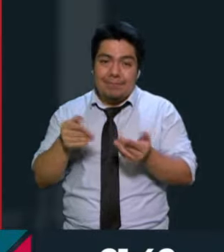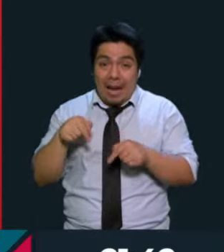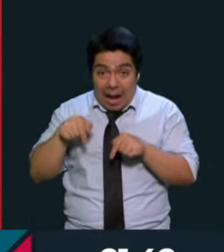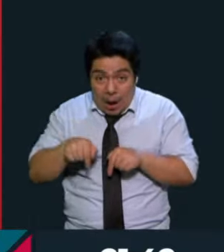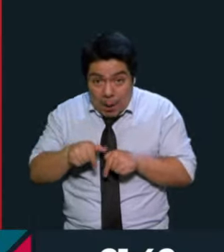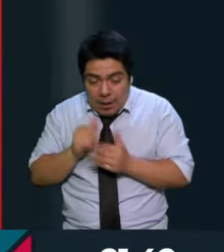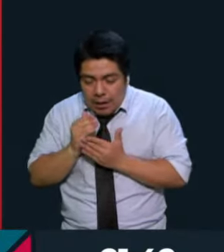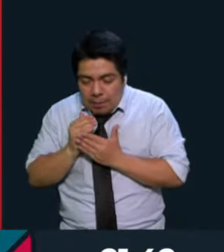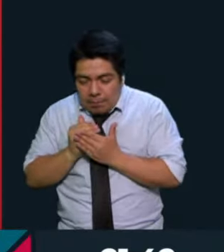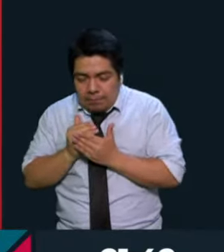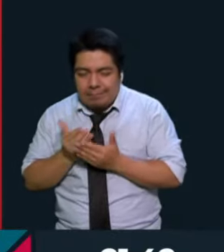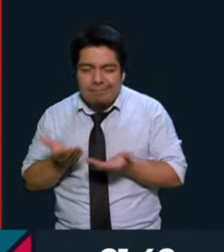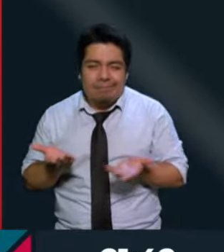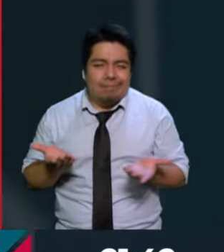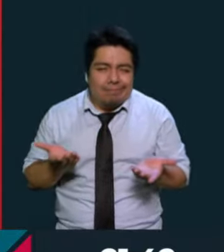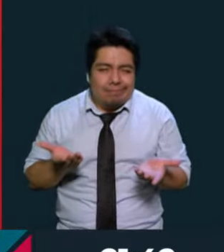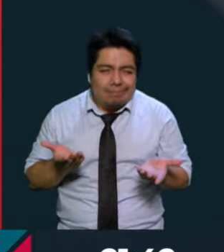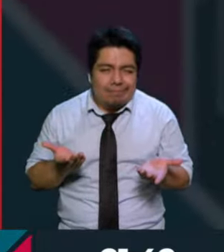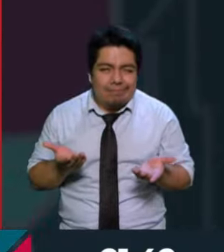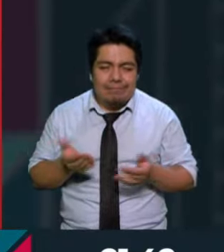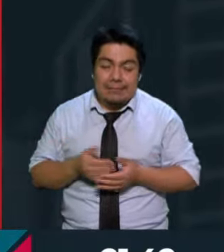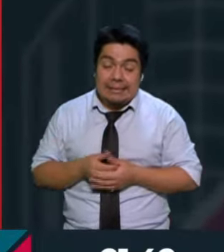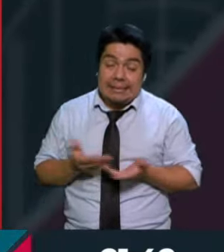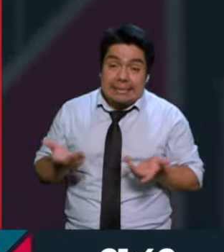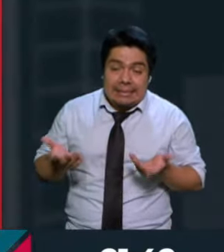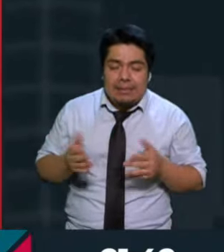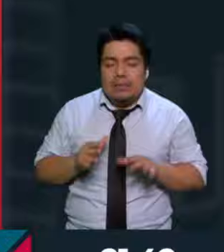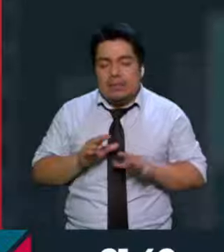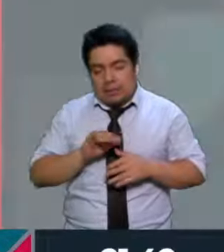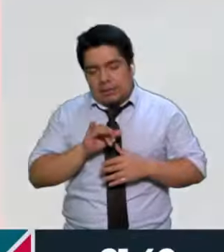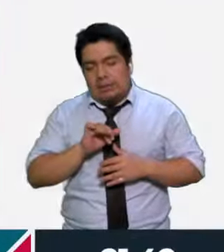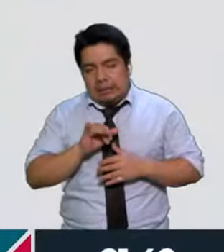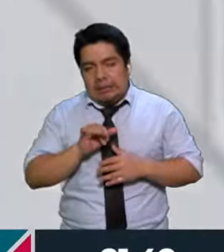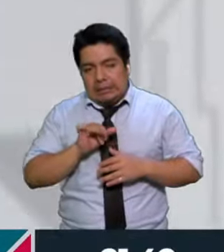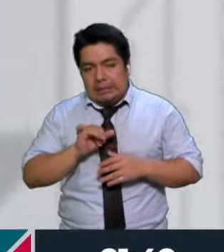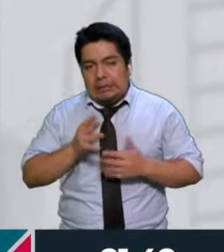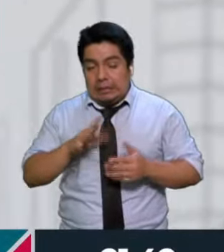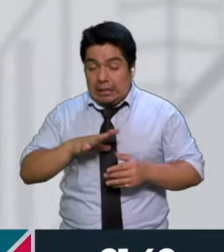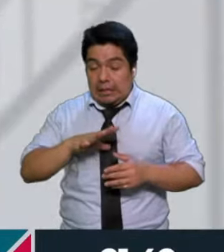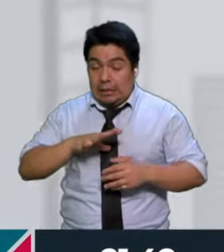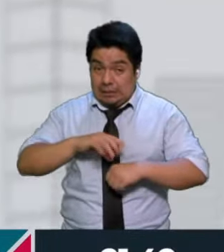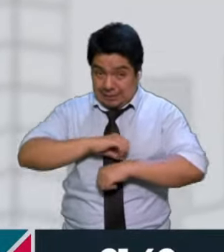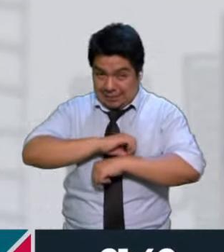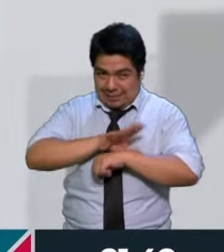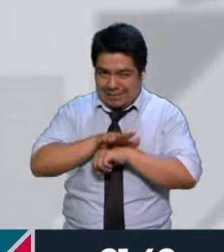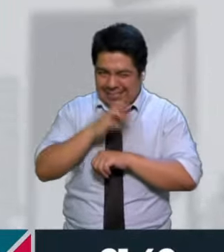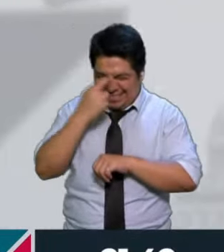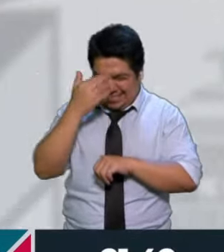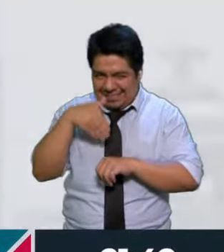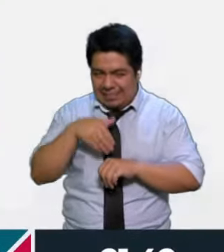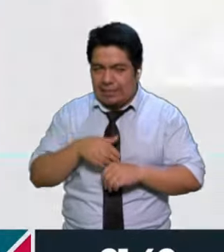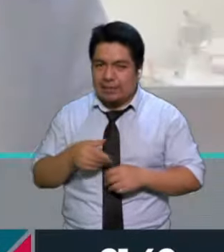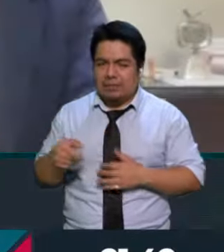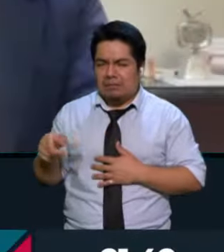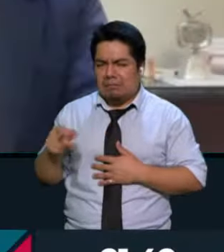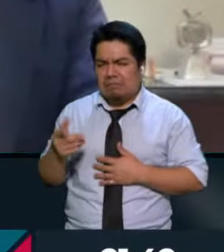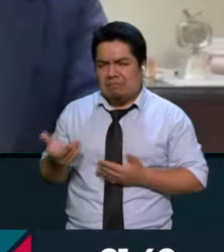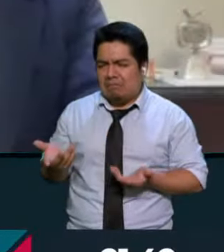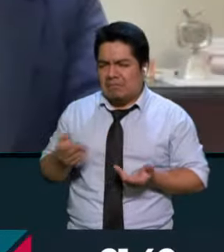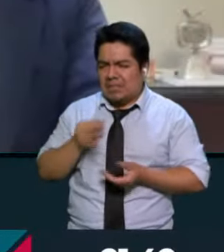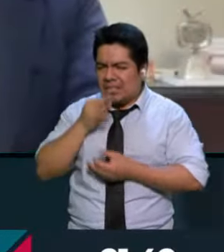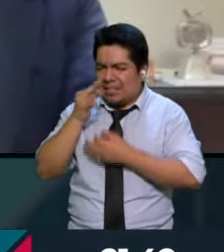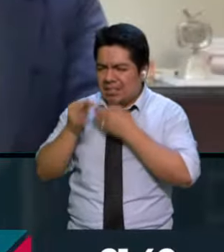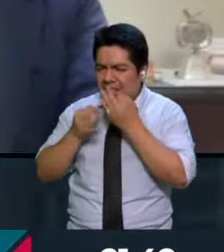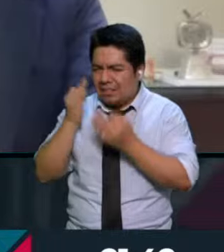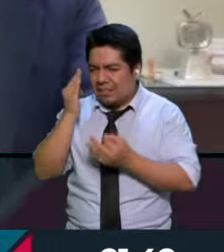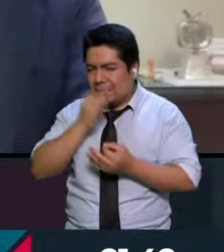el aumento de la deuda, aunque atravesamos una pandemia. Claro, lo cómodo que resulta esparcir noticias falsas